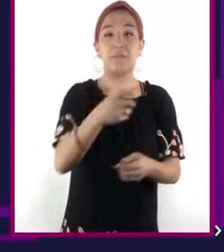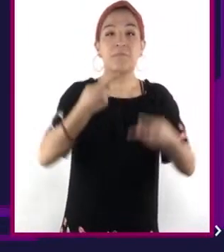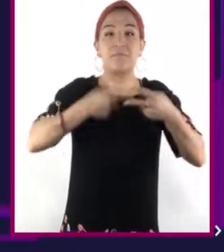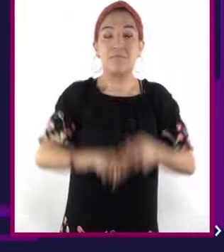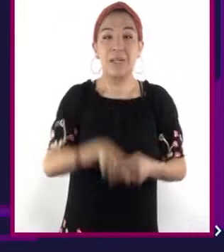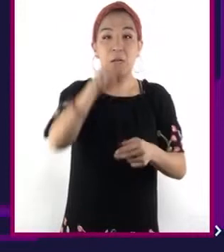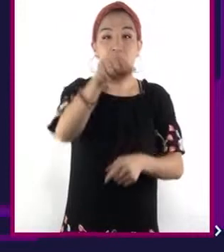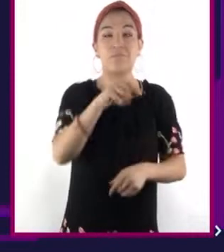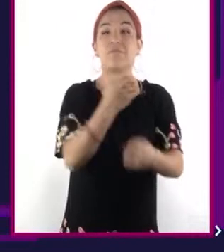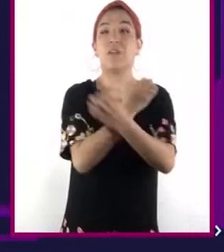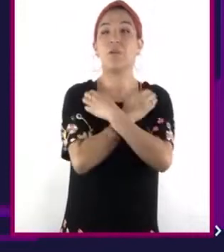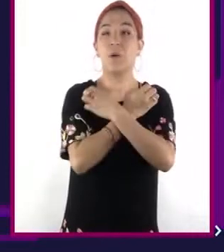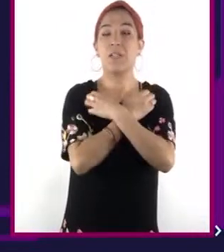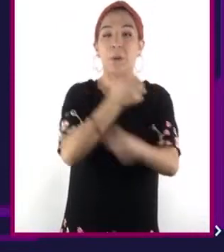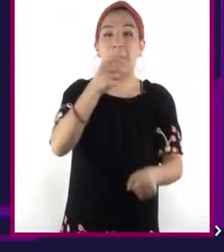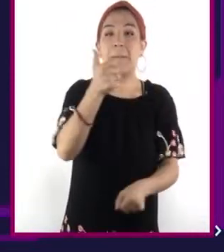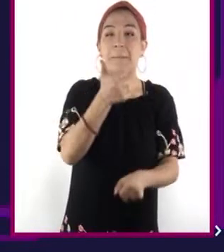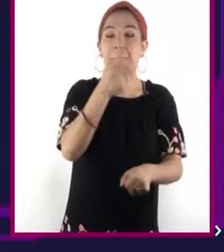educación primaria.